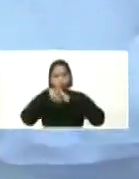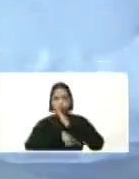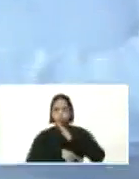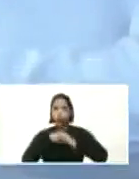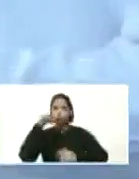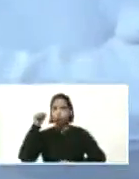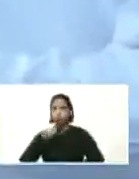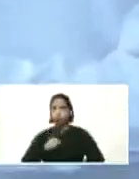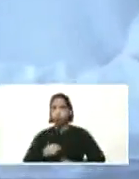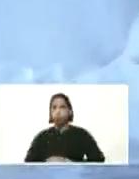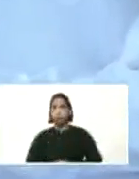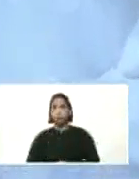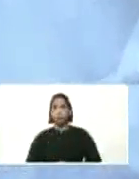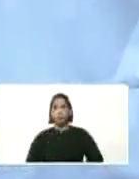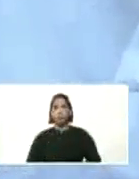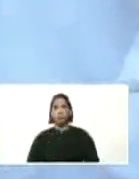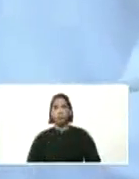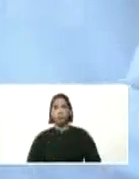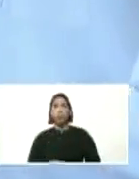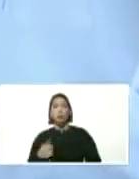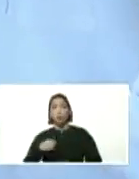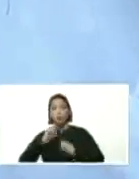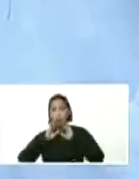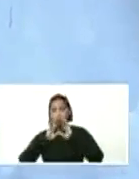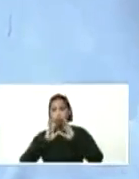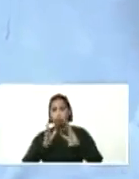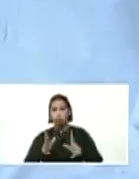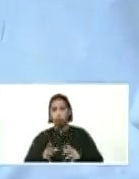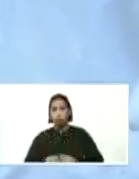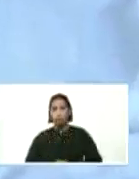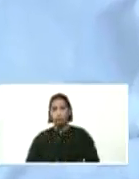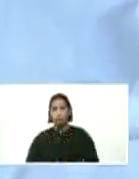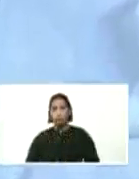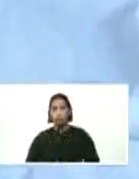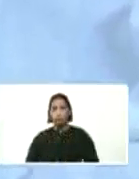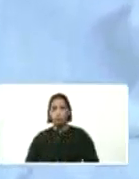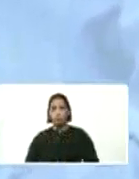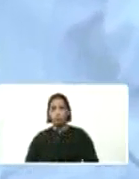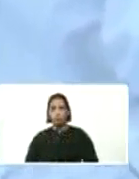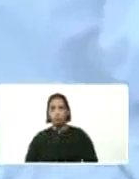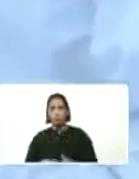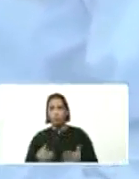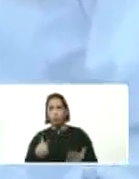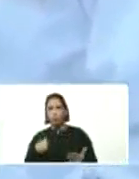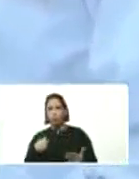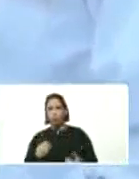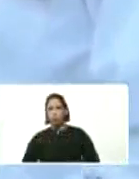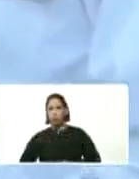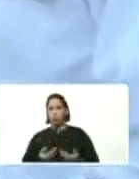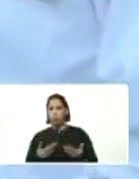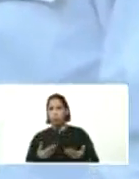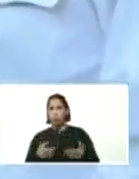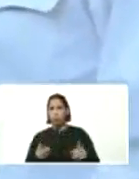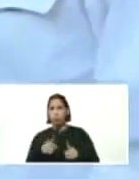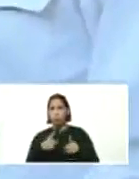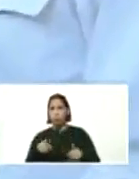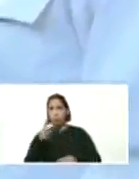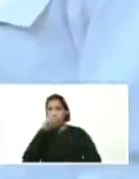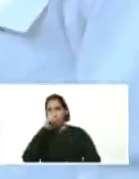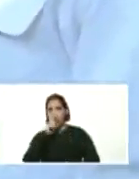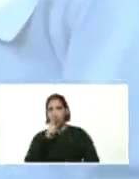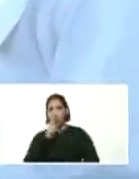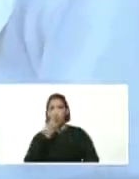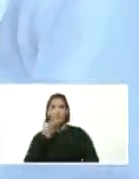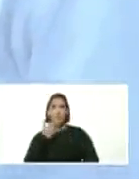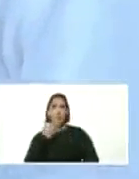Acosta. Y les confieso que cuando voy a dar un regalo de cumpleaños, por